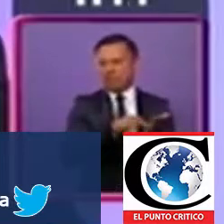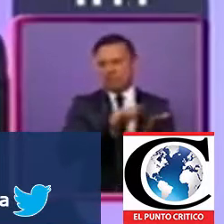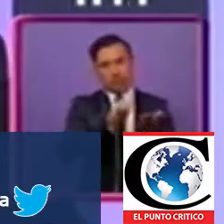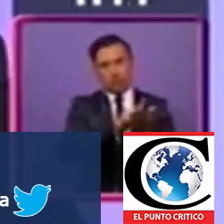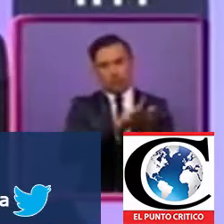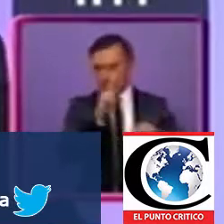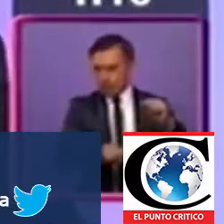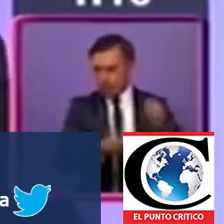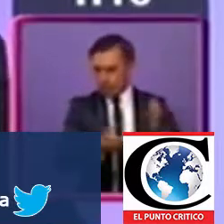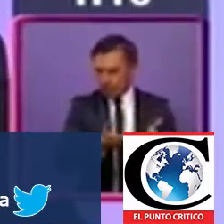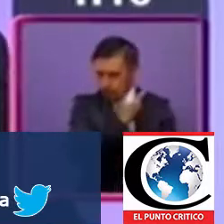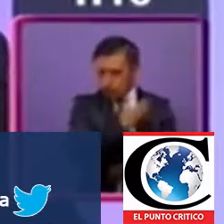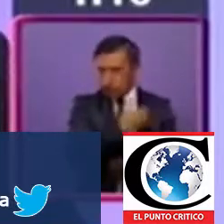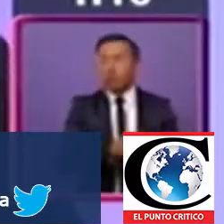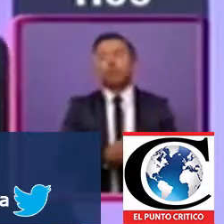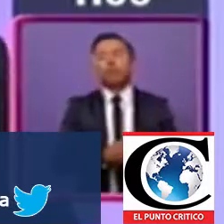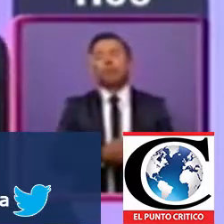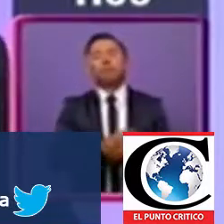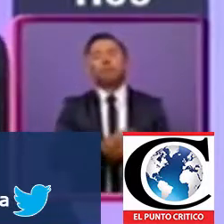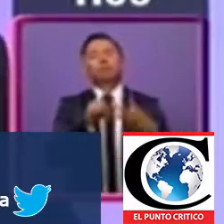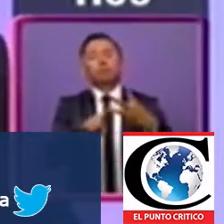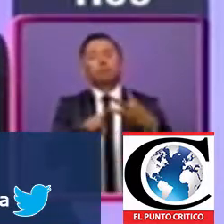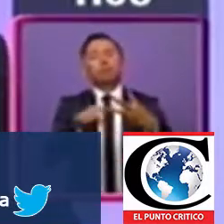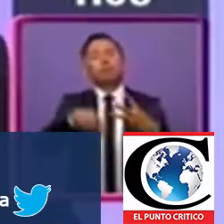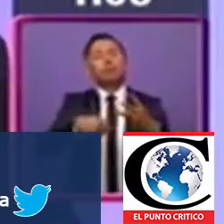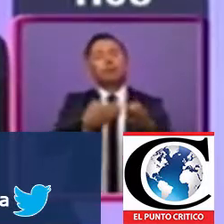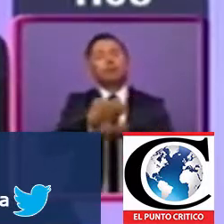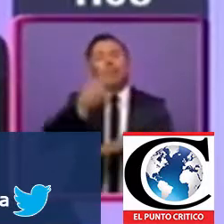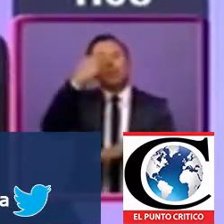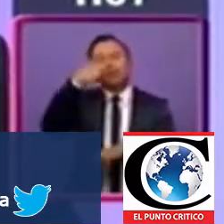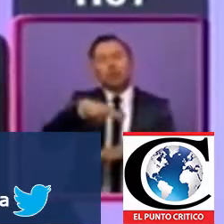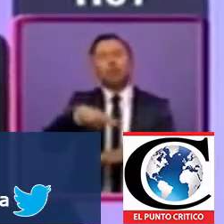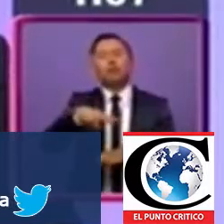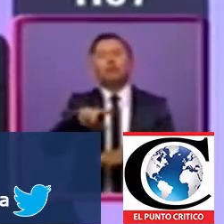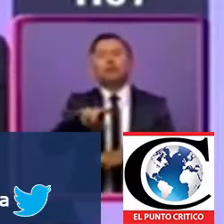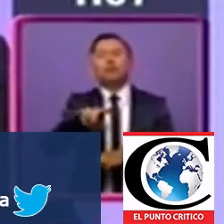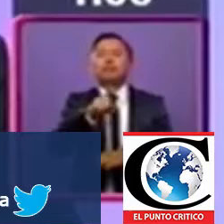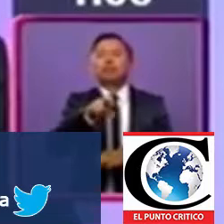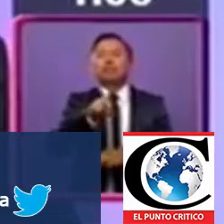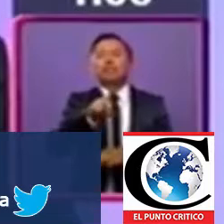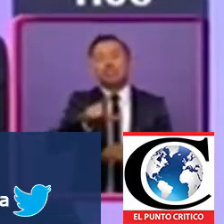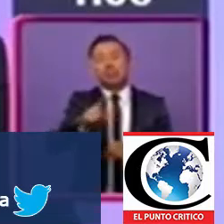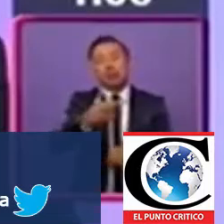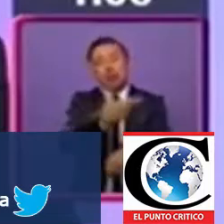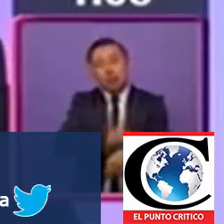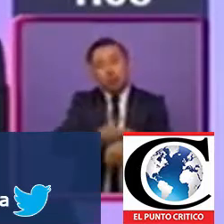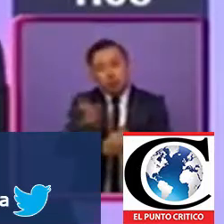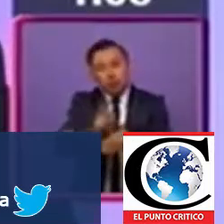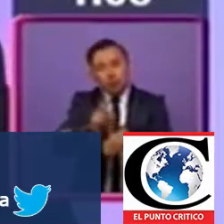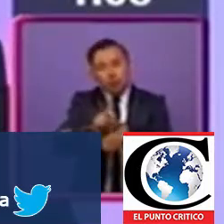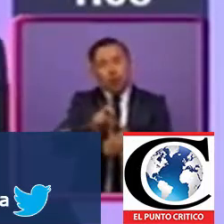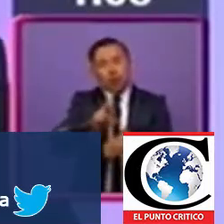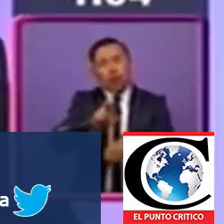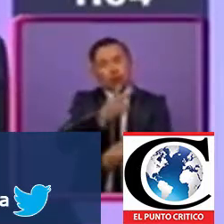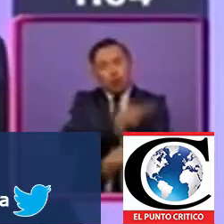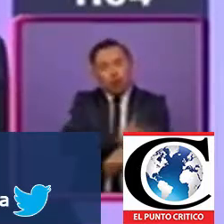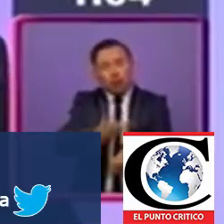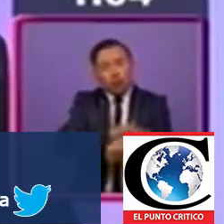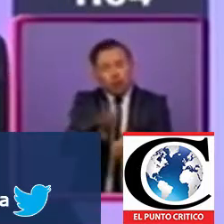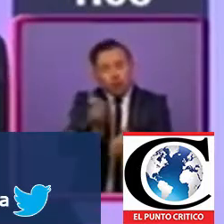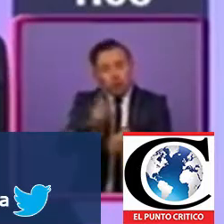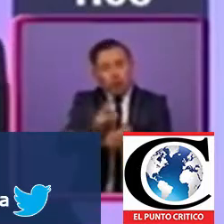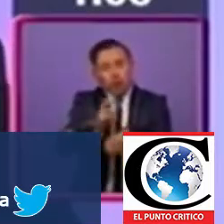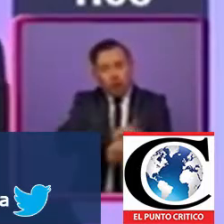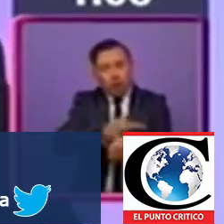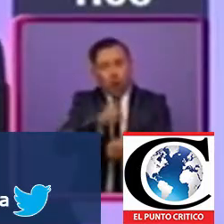aprobado el gasolinazo, y ya después pues se desdijo y finalmente aclaró que ella votó